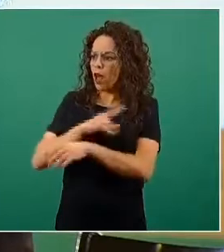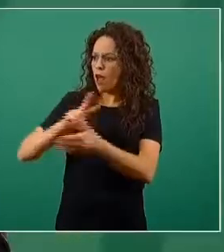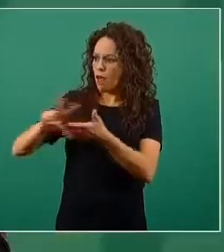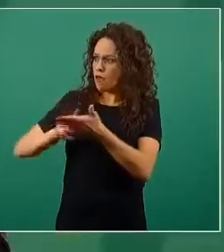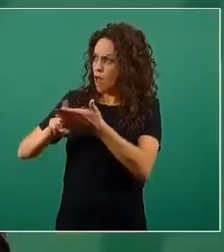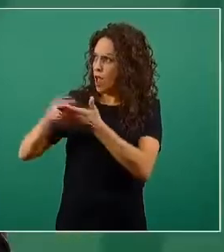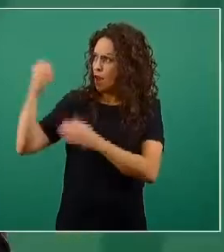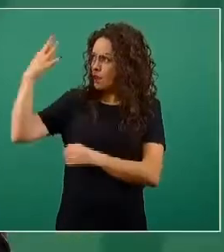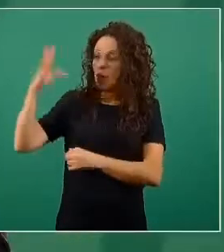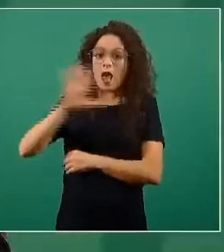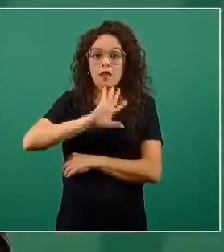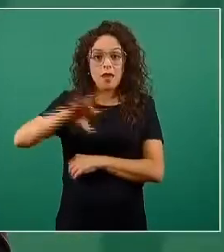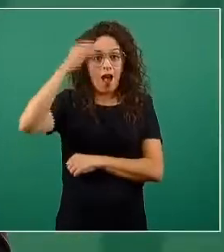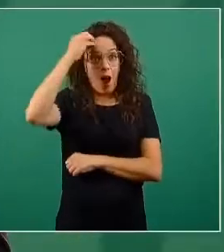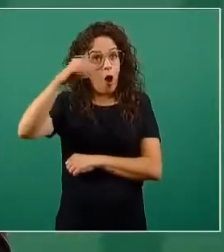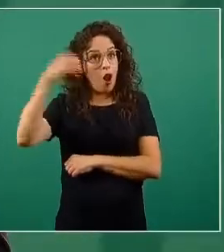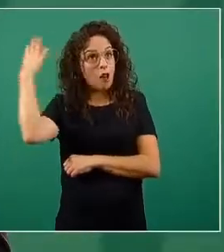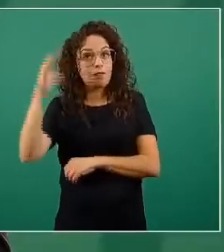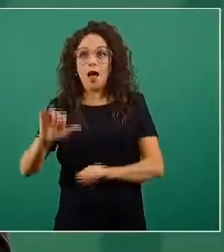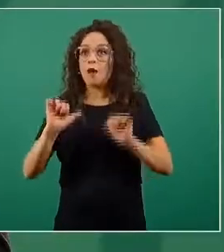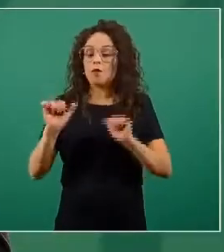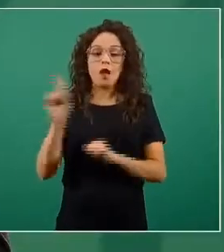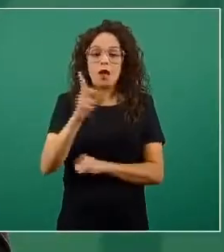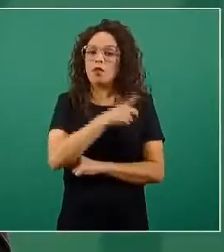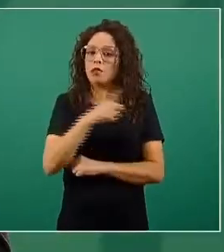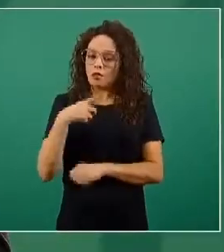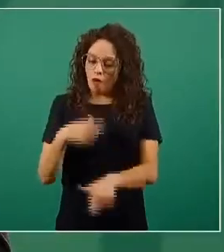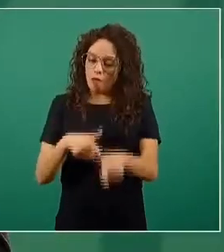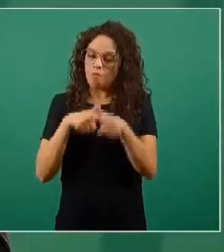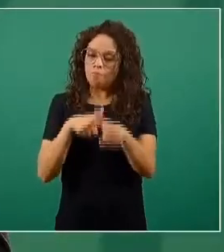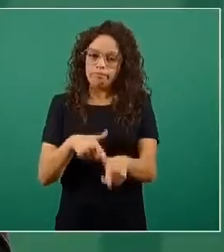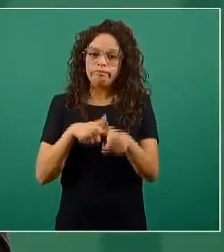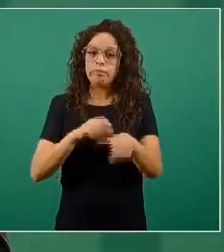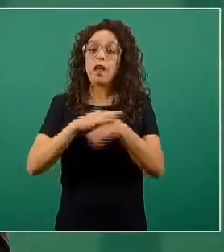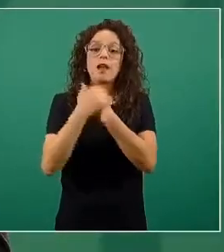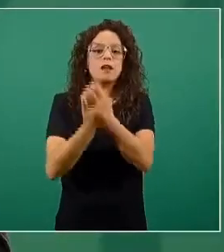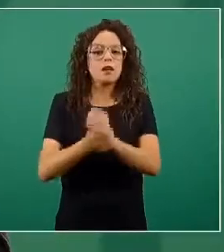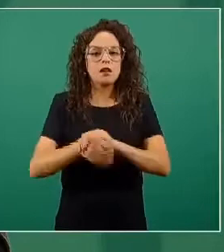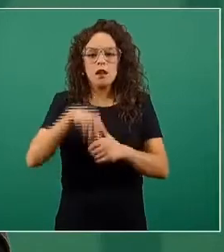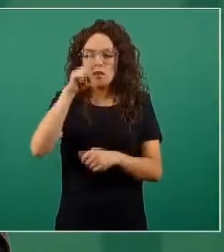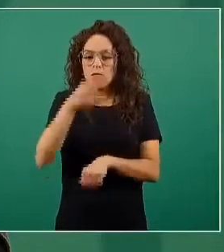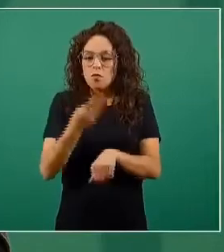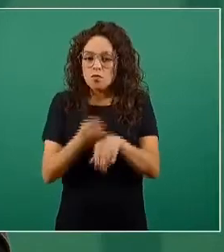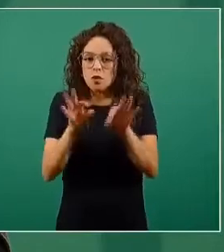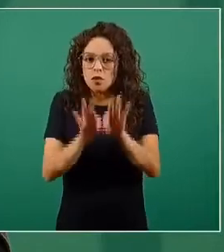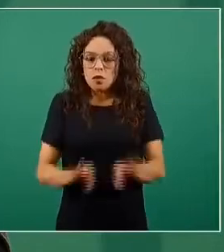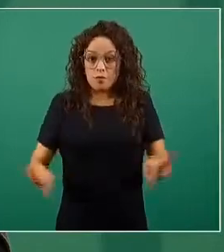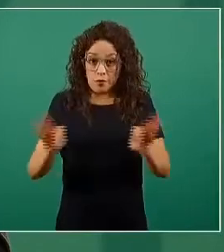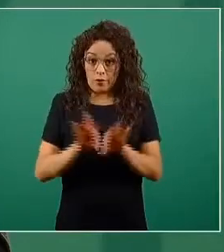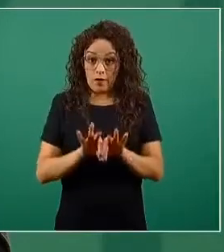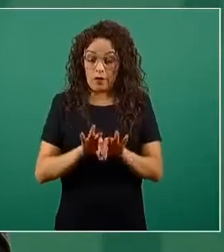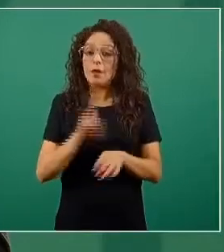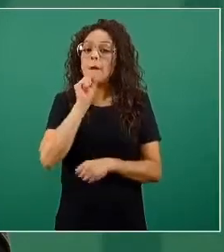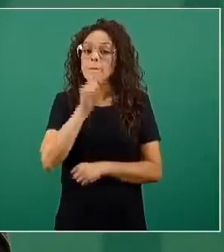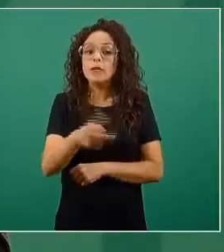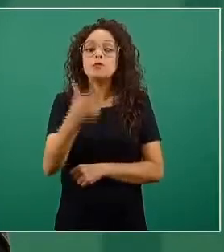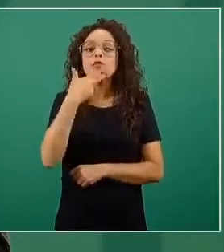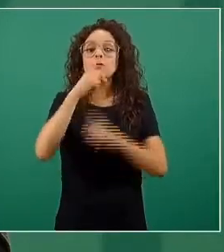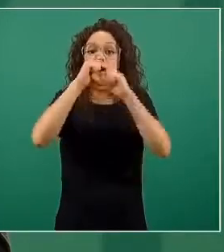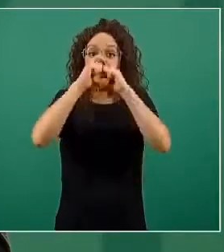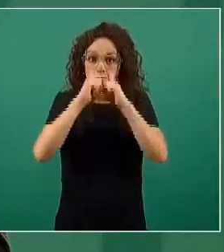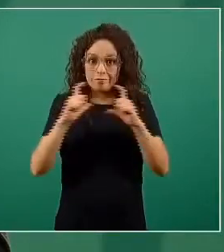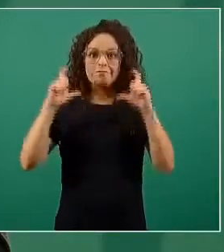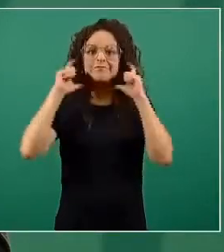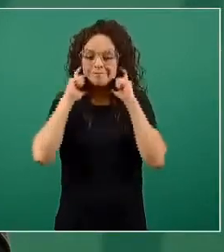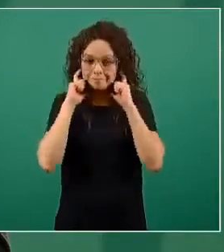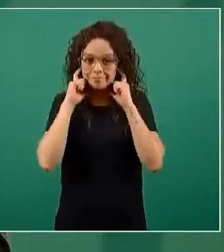a dejar holgadas las medidas preventivas. El lavado de manos es completamente indispensable, el uso de cubrebocas. Recordemos, y